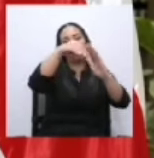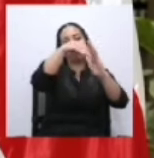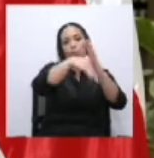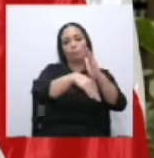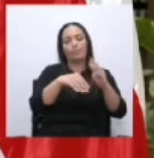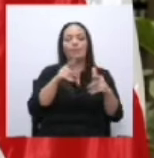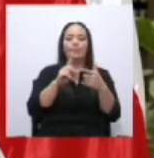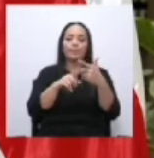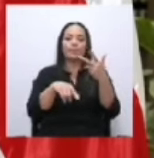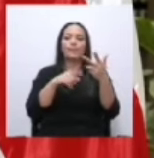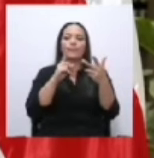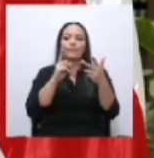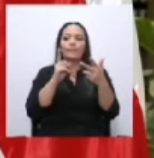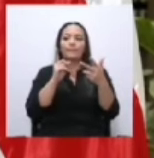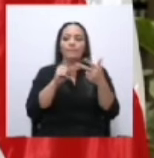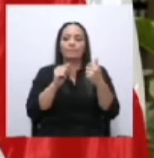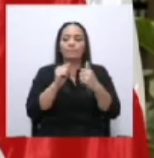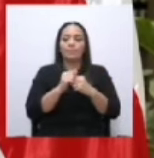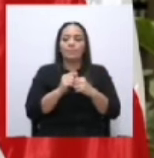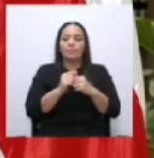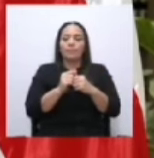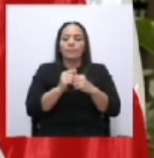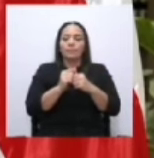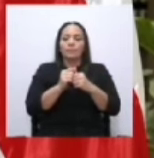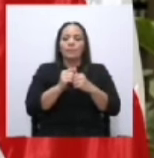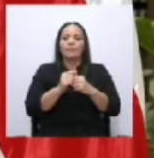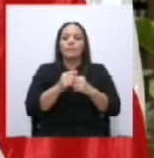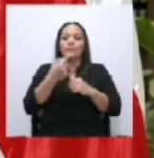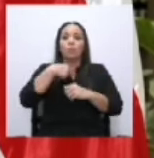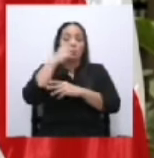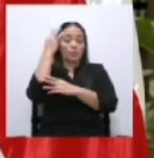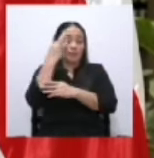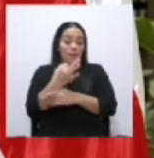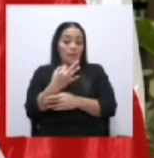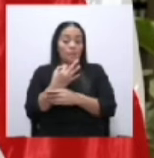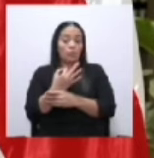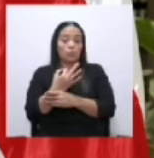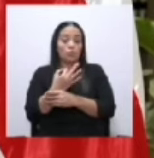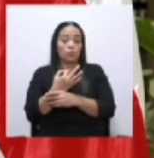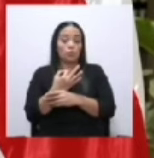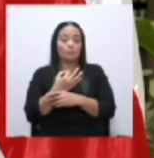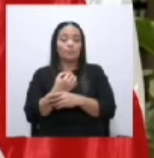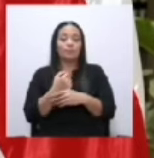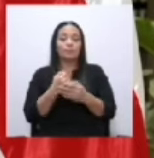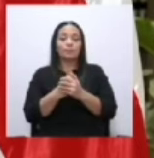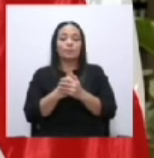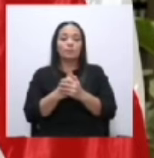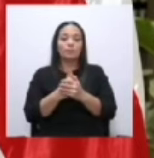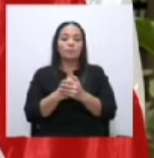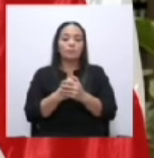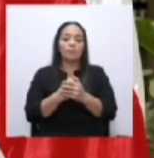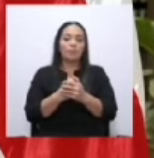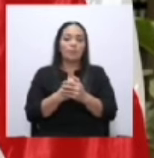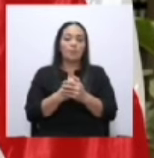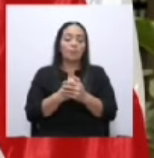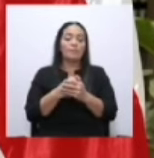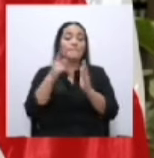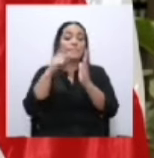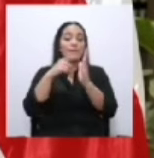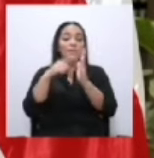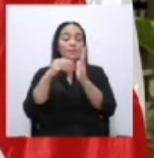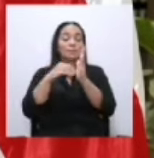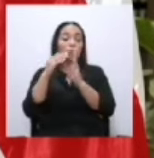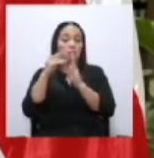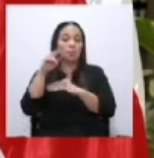¿Y por qué creemos que esos cientos o miles de millones de colones